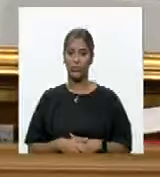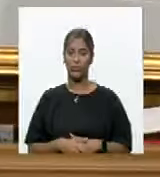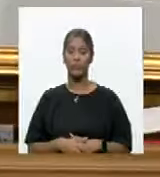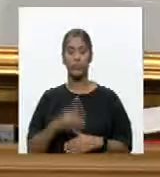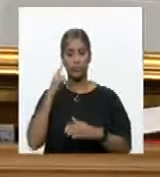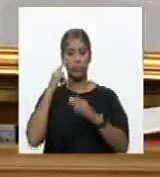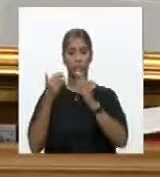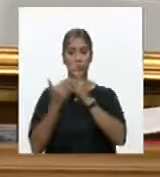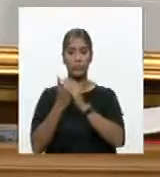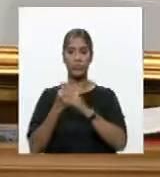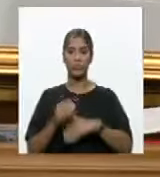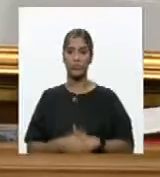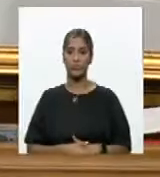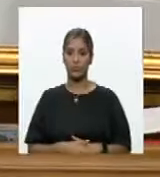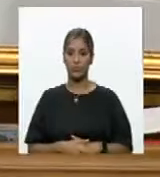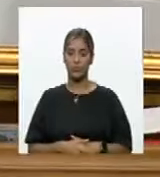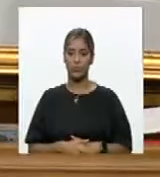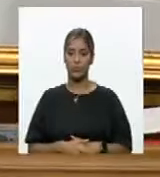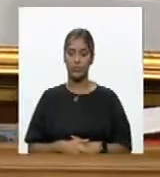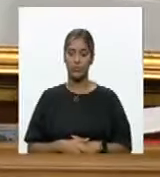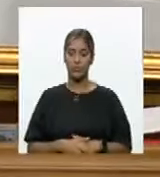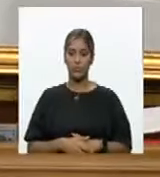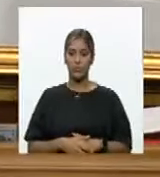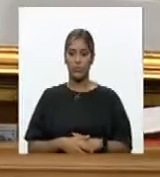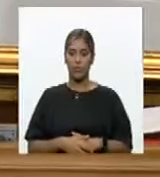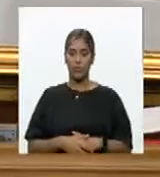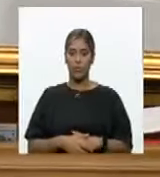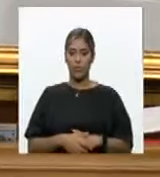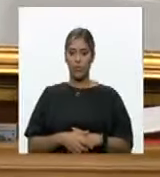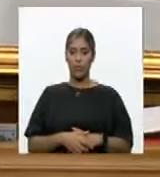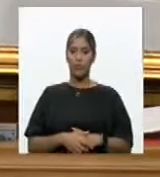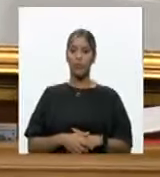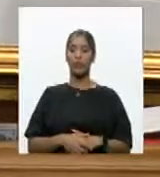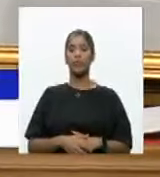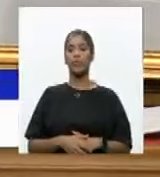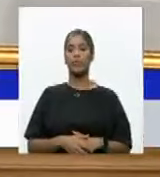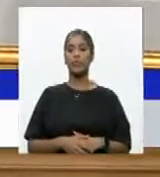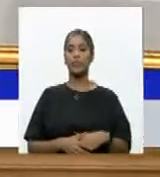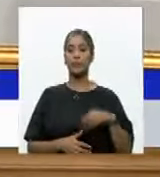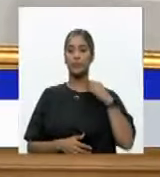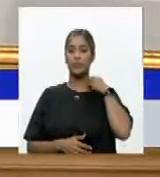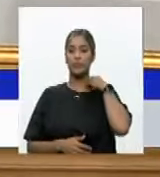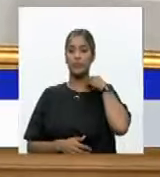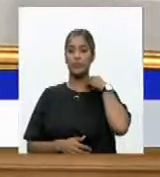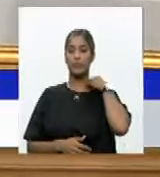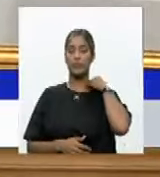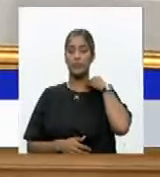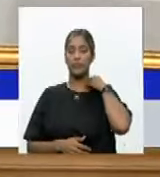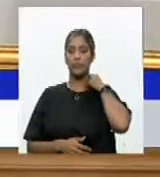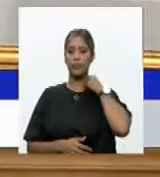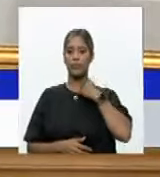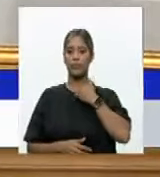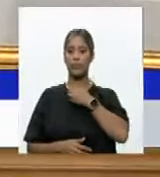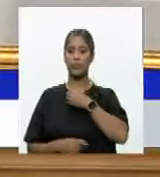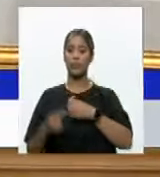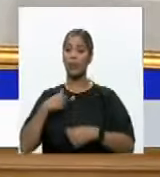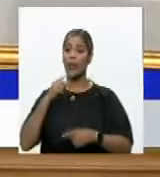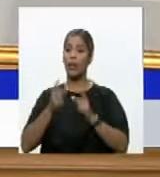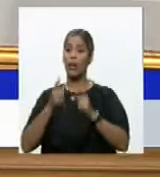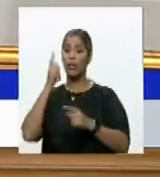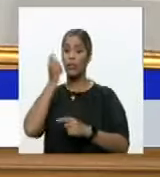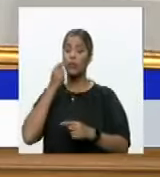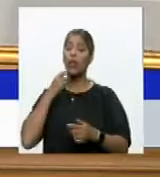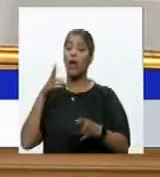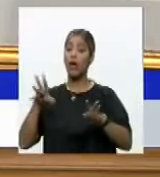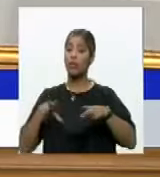En consideración, las honorables diputadas y los honorables diputados que estén a favor con el proyecto de orden del día